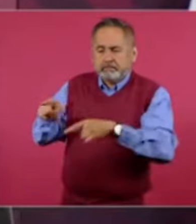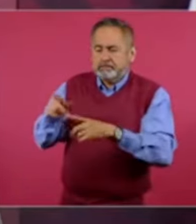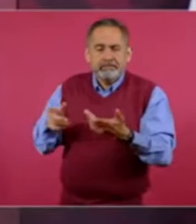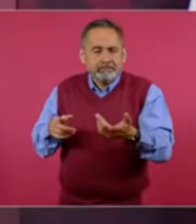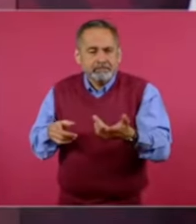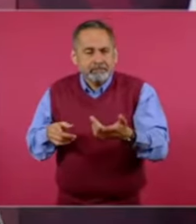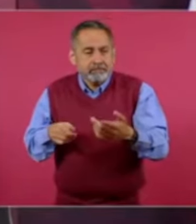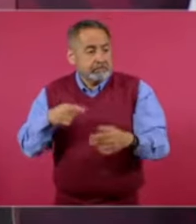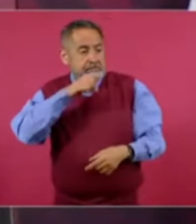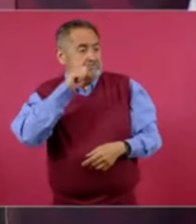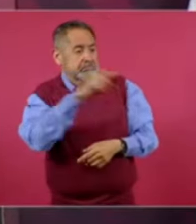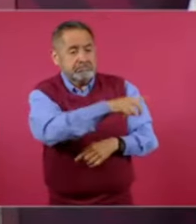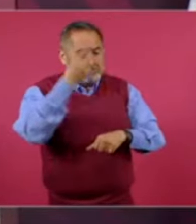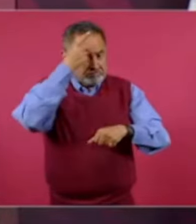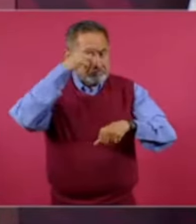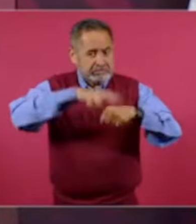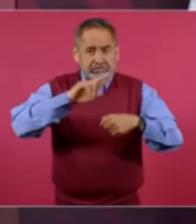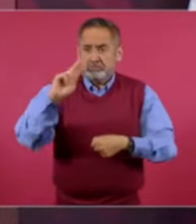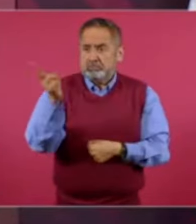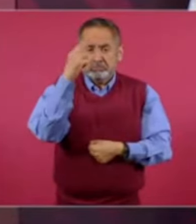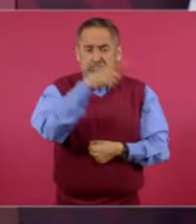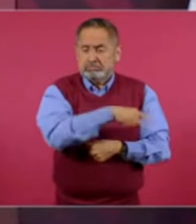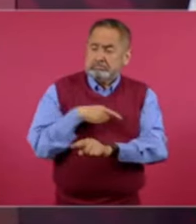Hasta un rector,